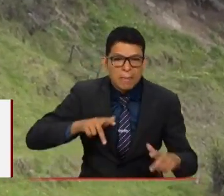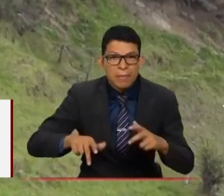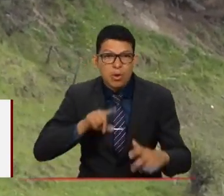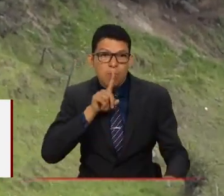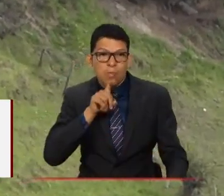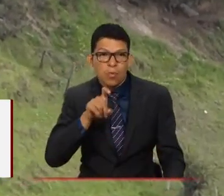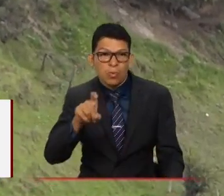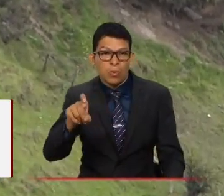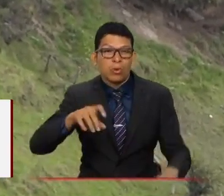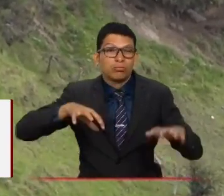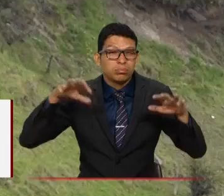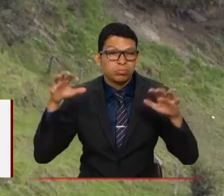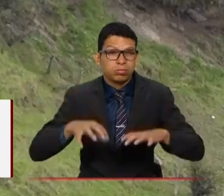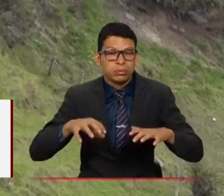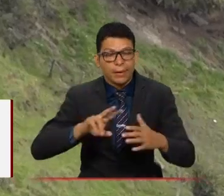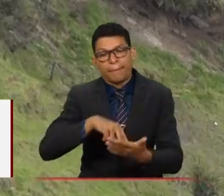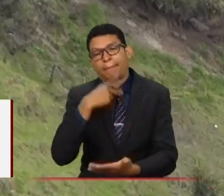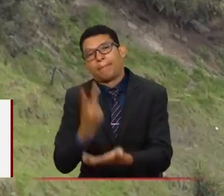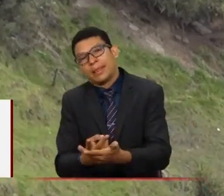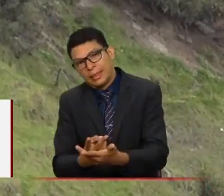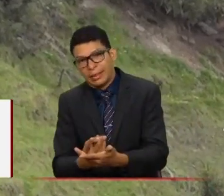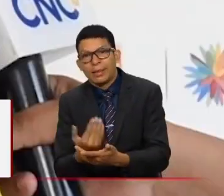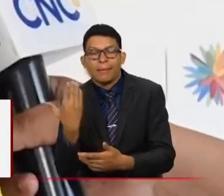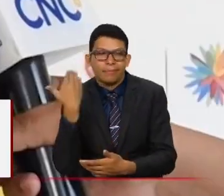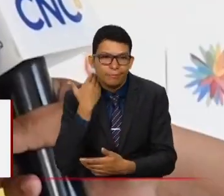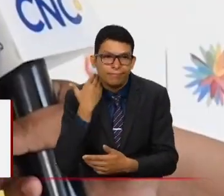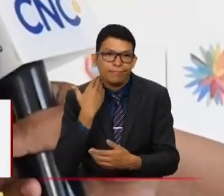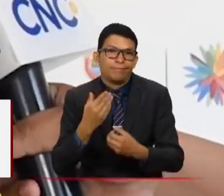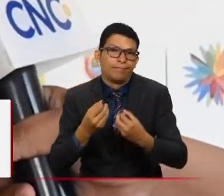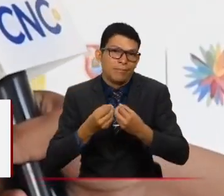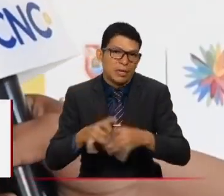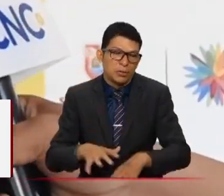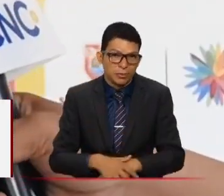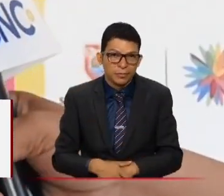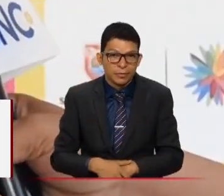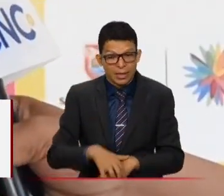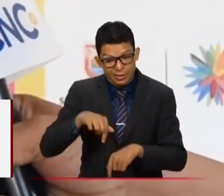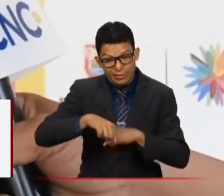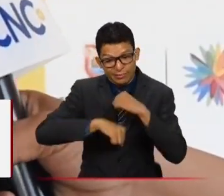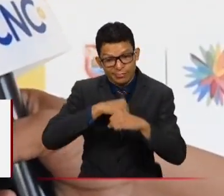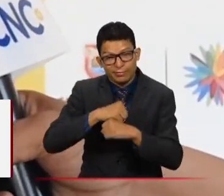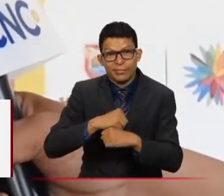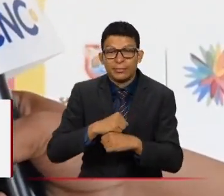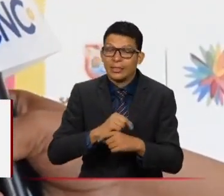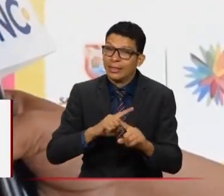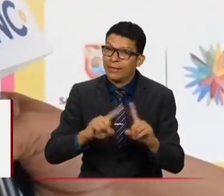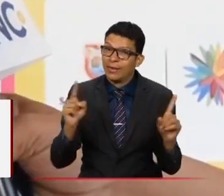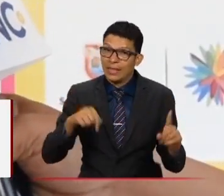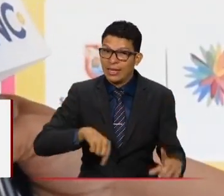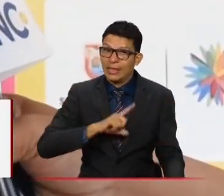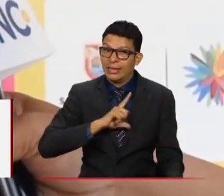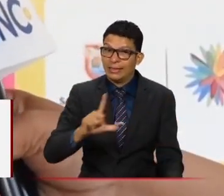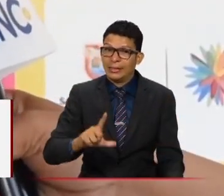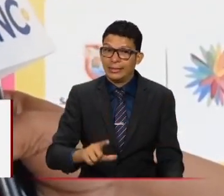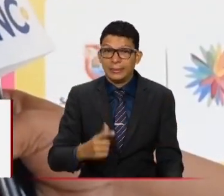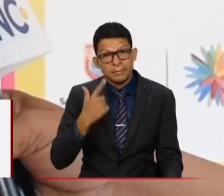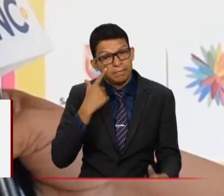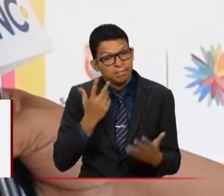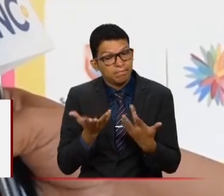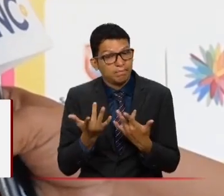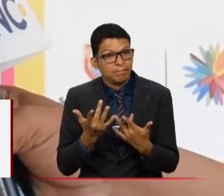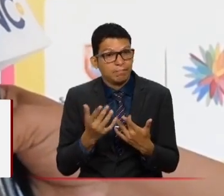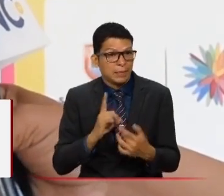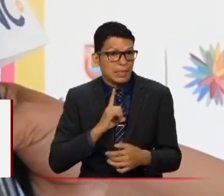nos llovió mucho, tuvimos una caída y perdimos el clásico ahí. Este año es diferente, estamos aquí de líderes y bueno, por ahora